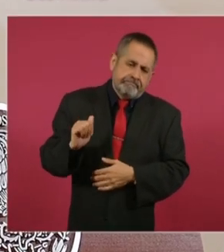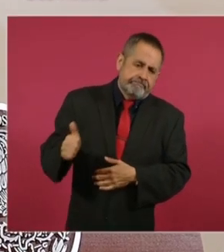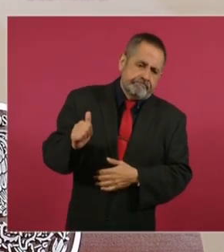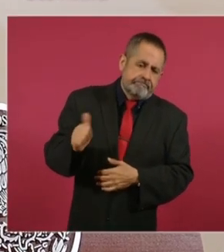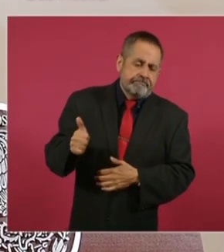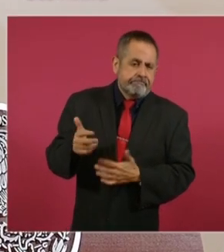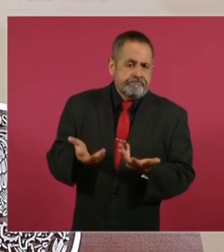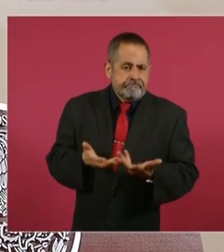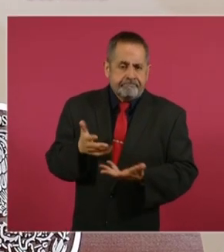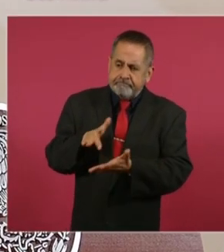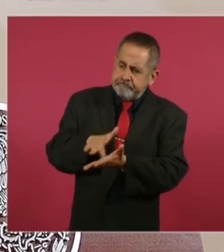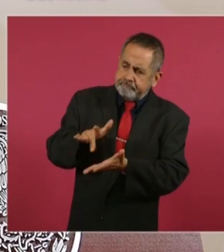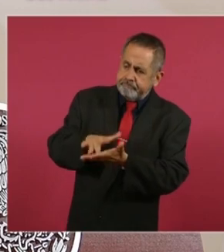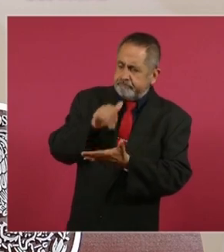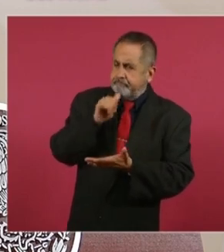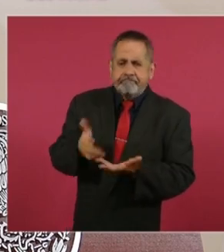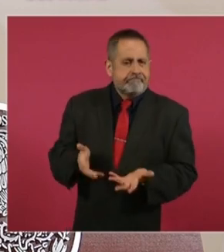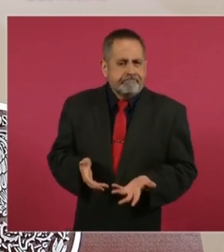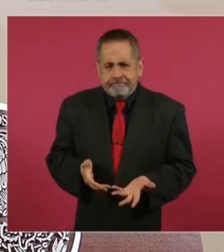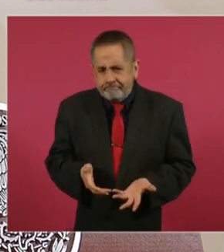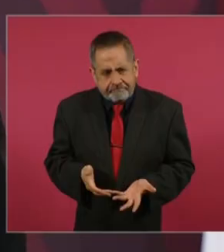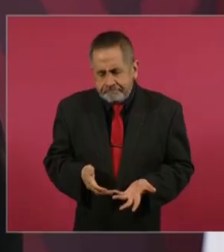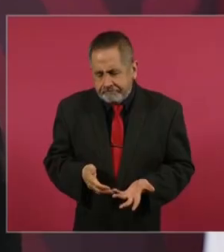Entonces,